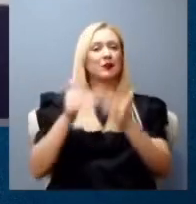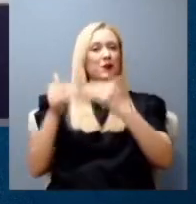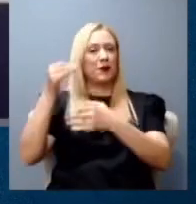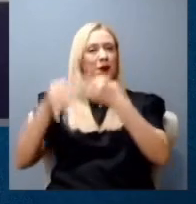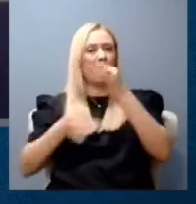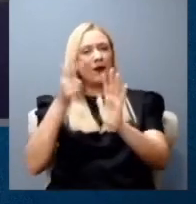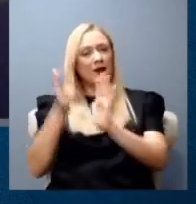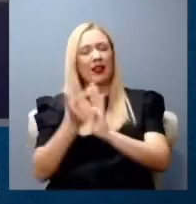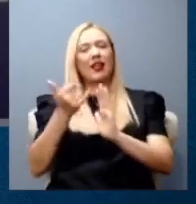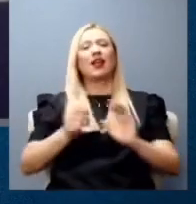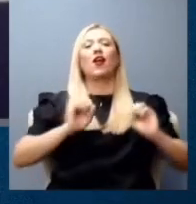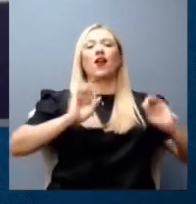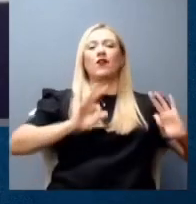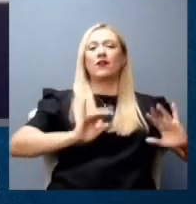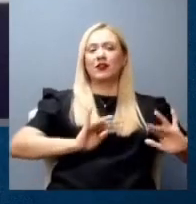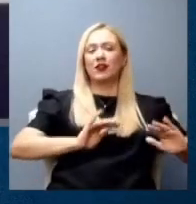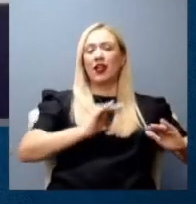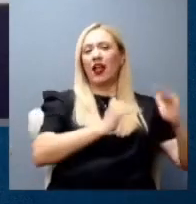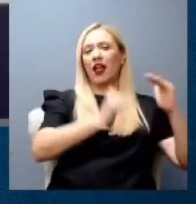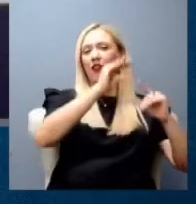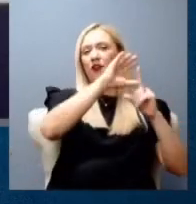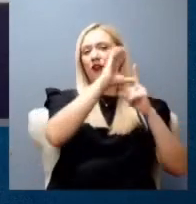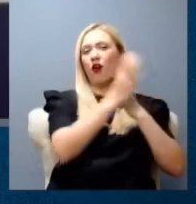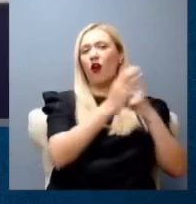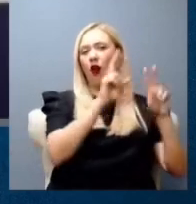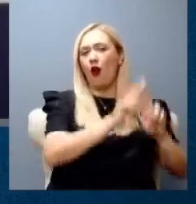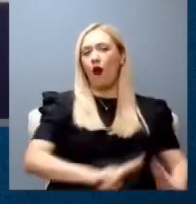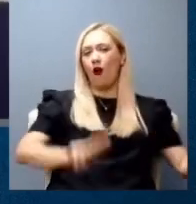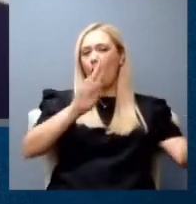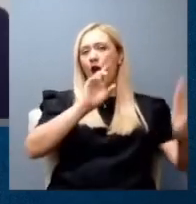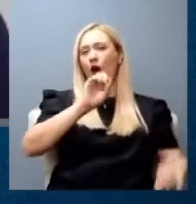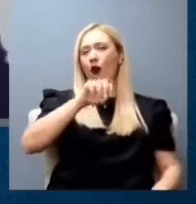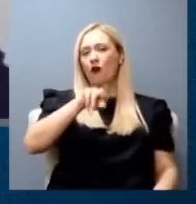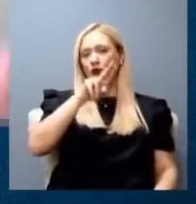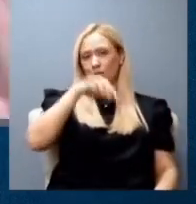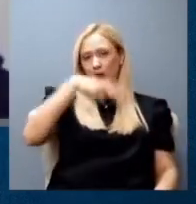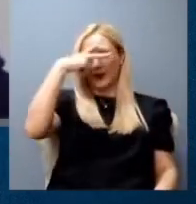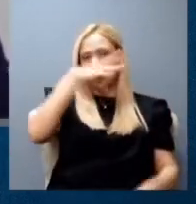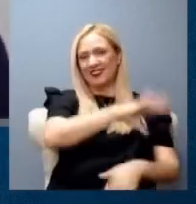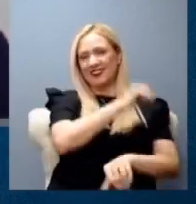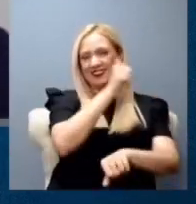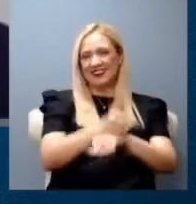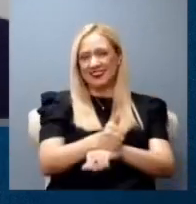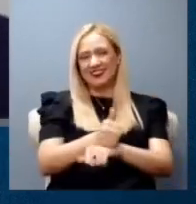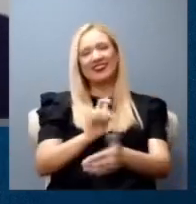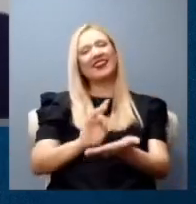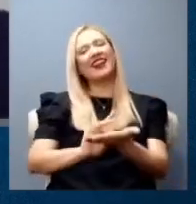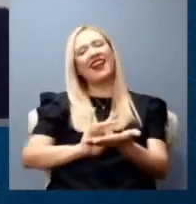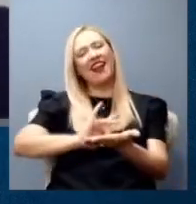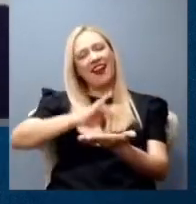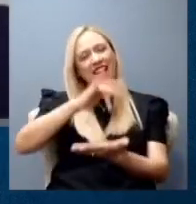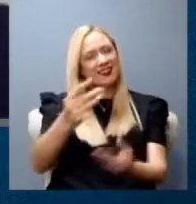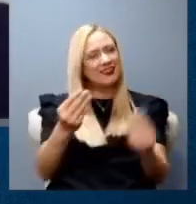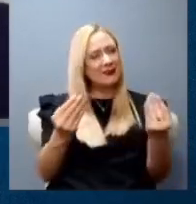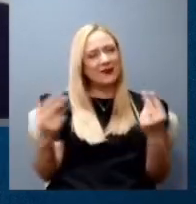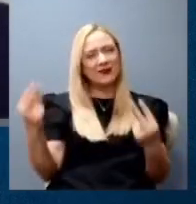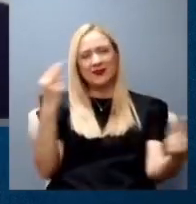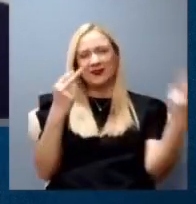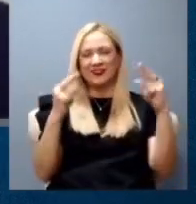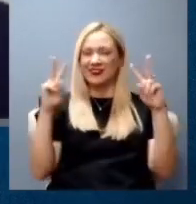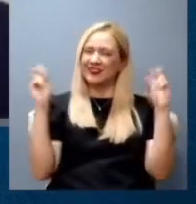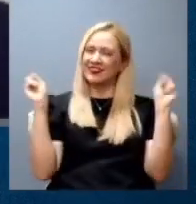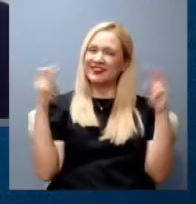y la Oficina de la Alta Comisionada para las Naciones Unidas en México. Y pues agradecerles que nos hayan acompañado y hasta la próxima.